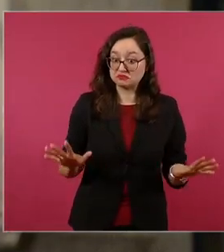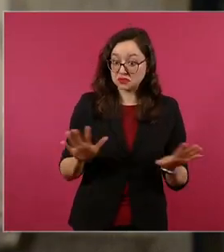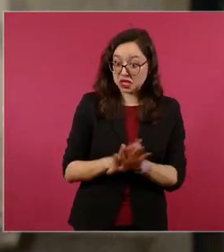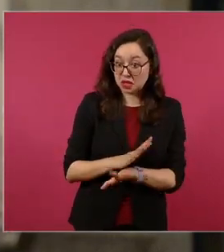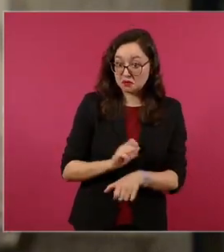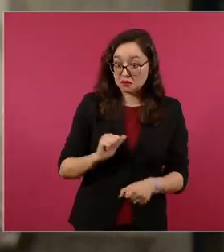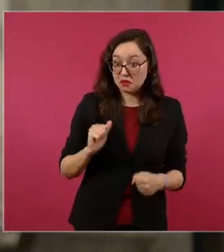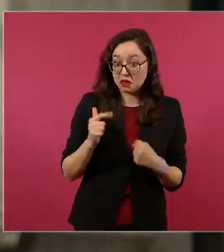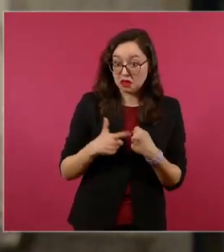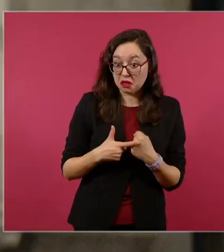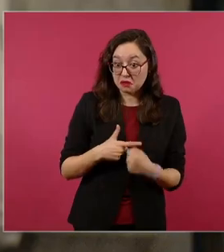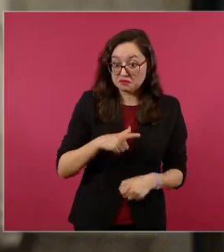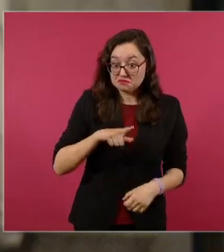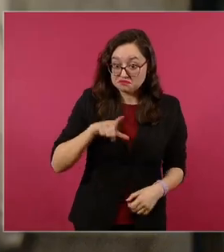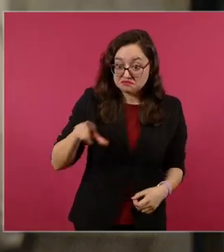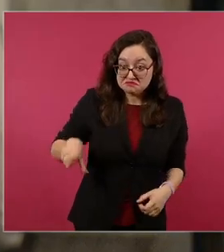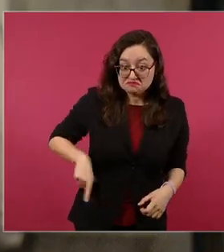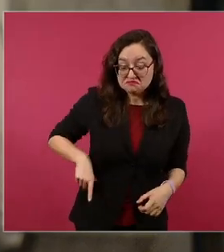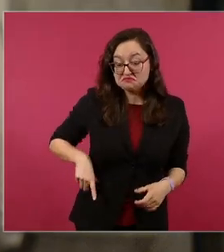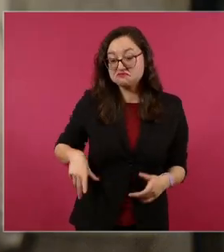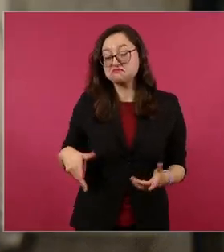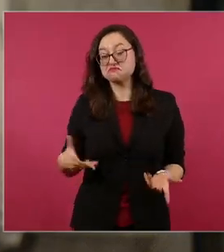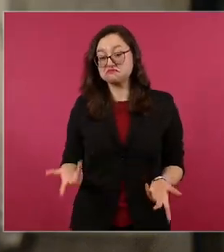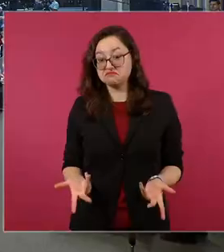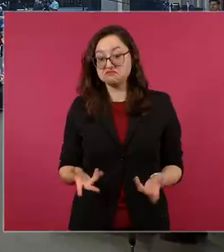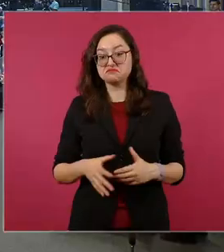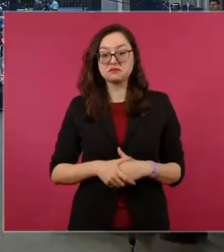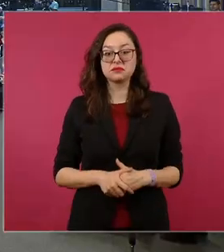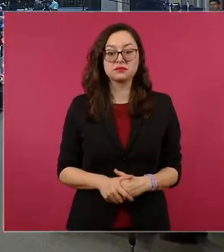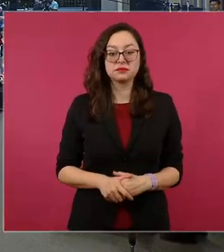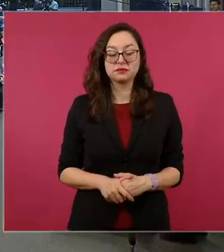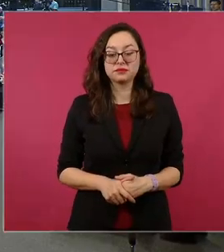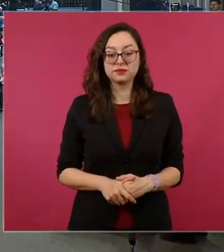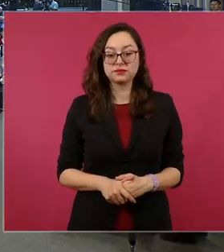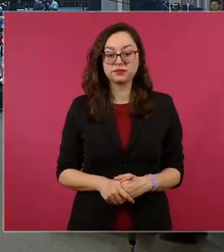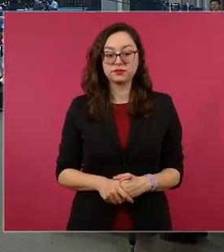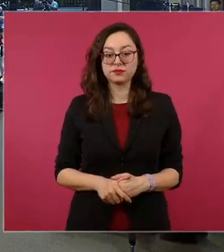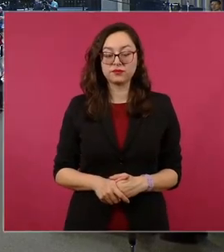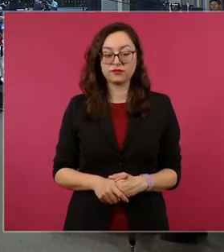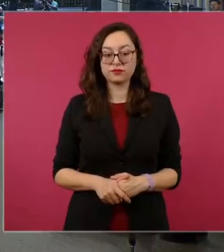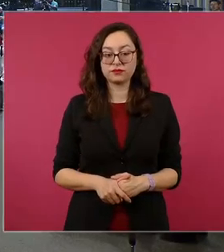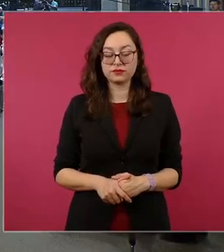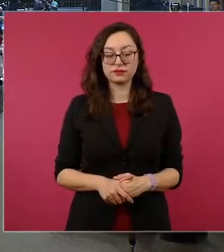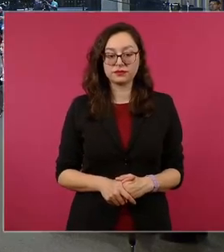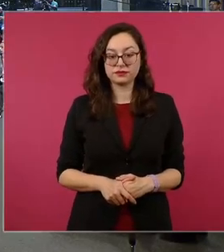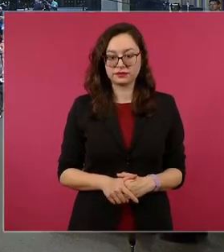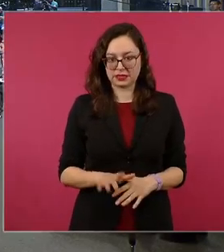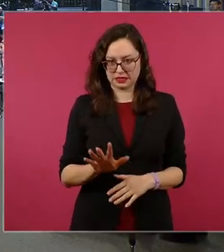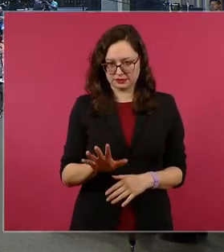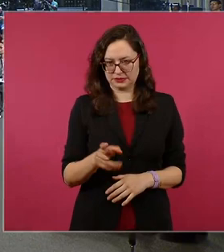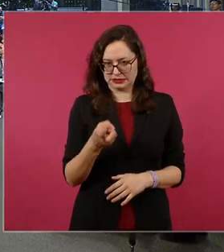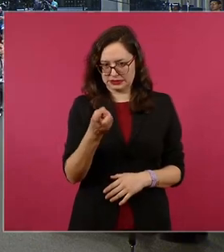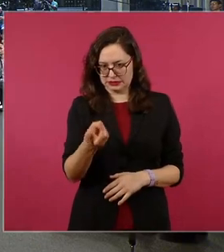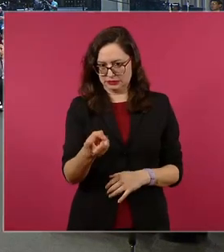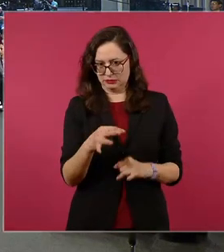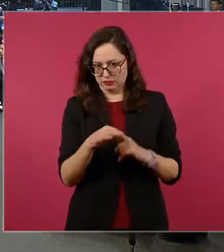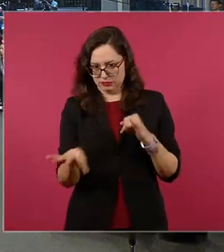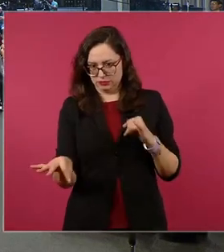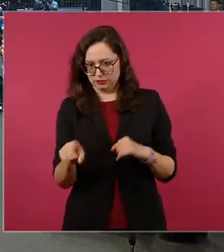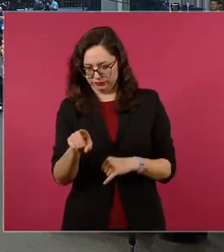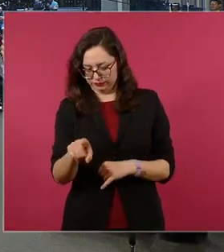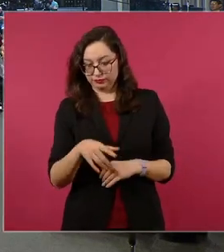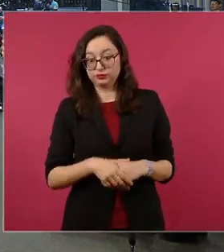en materia gubernamental para el sexenio venidero? Gracias. Bueno, empiezo por eso último, ¿no? Claro que tienen